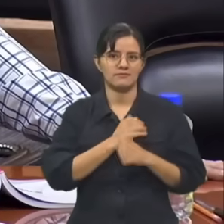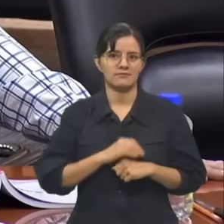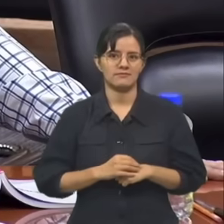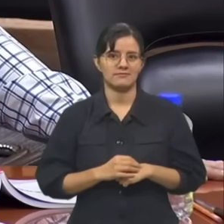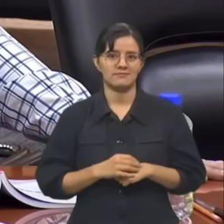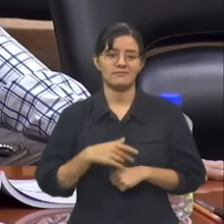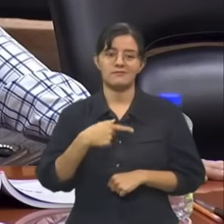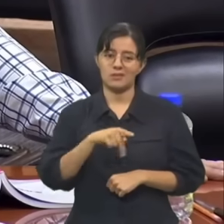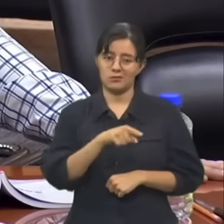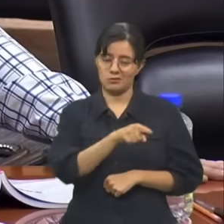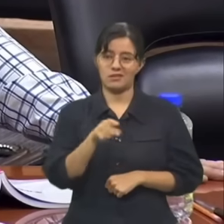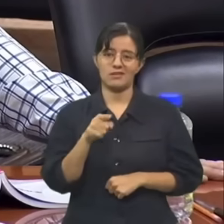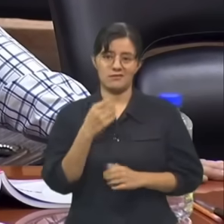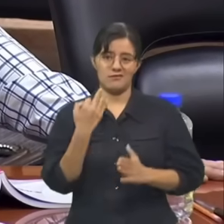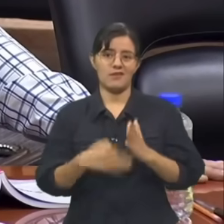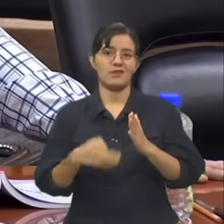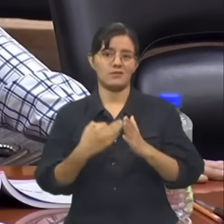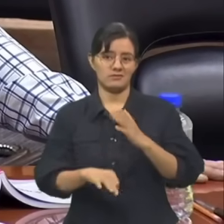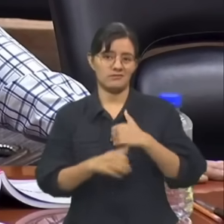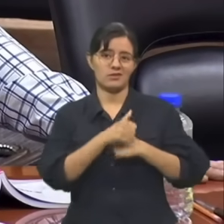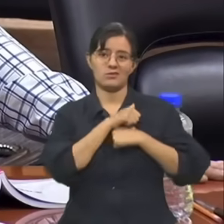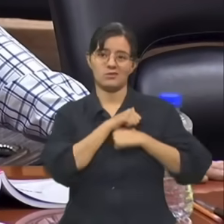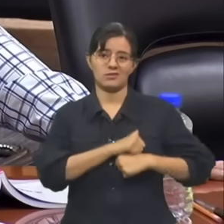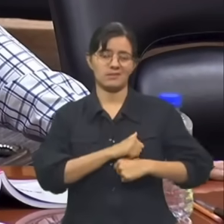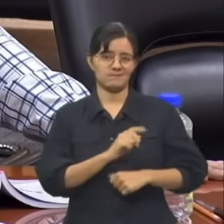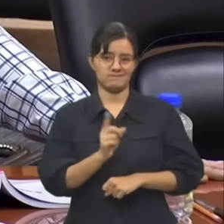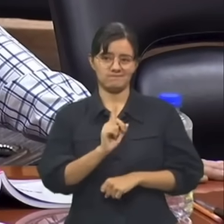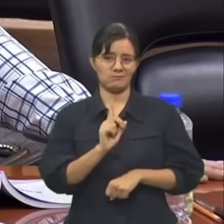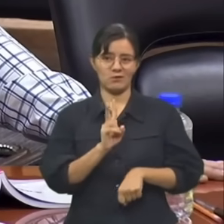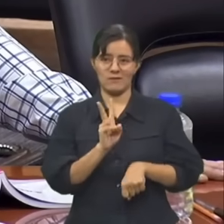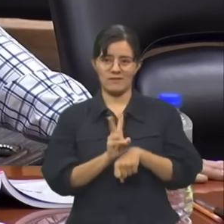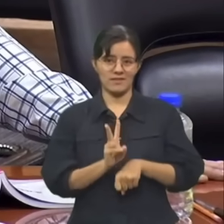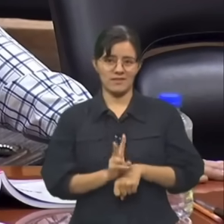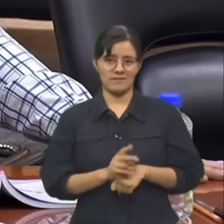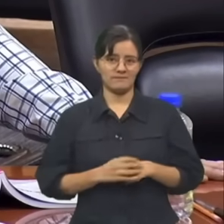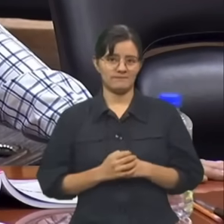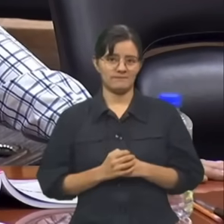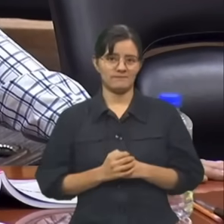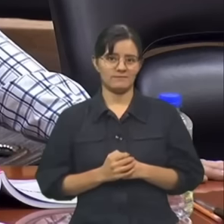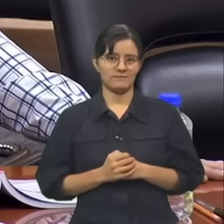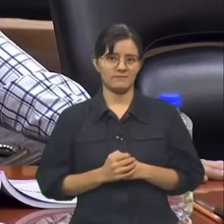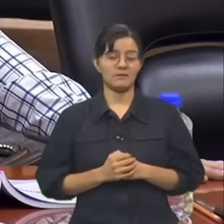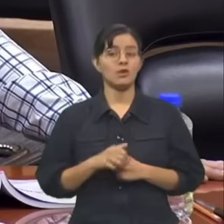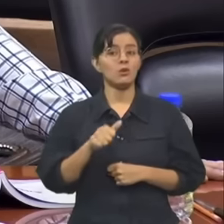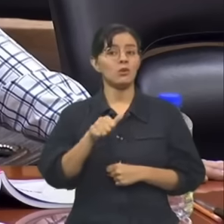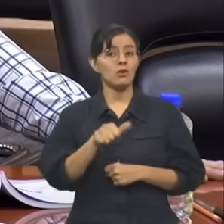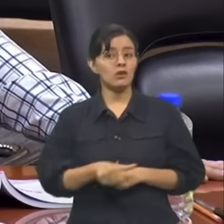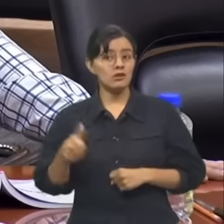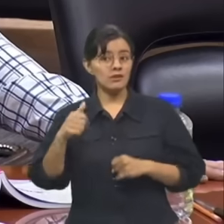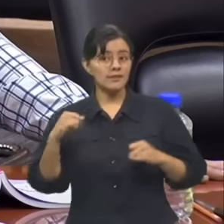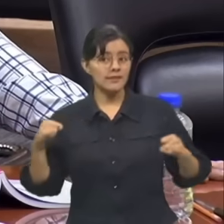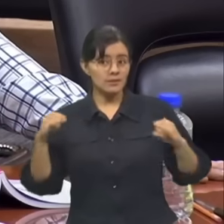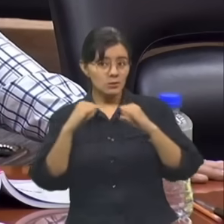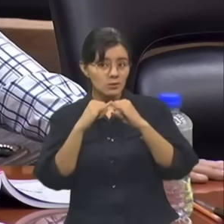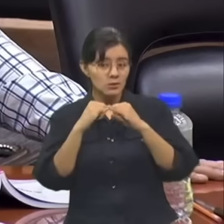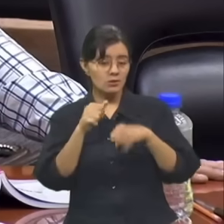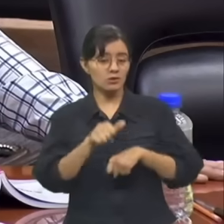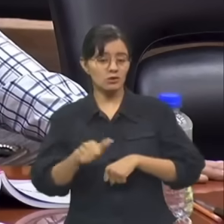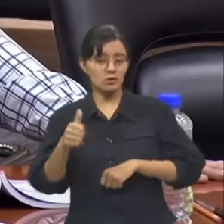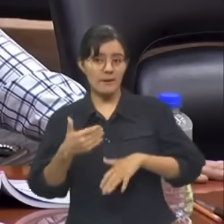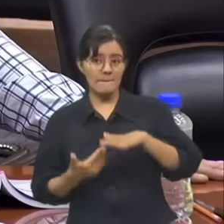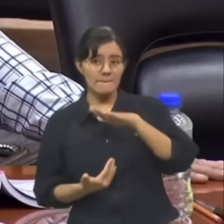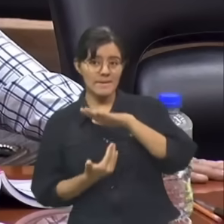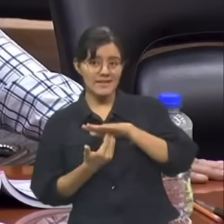faltó ser árbitro y tomar decisiones que otras instancias y otras mesas